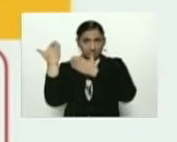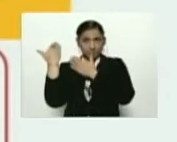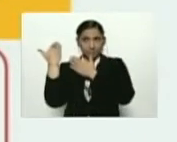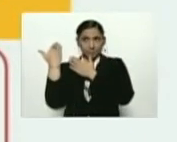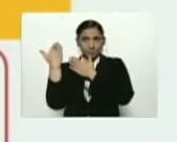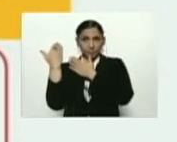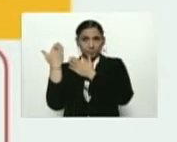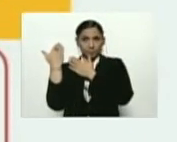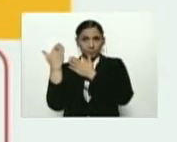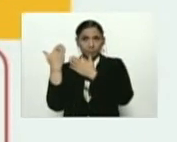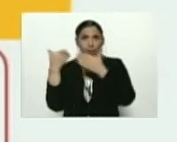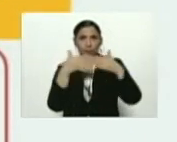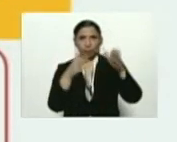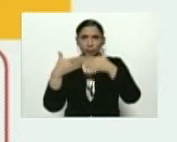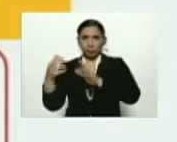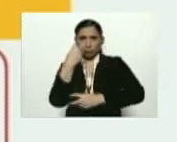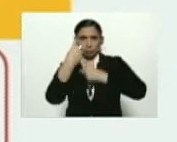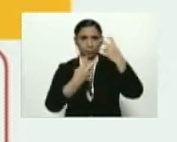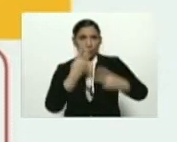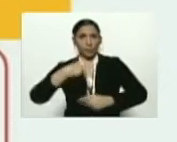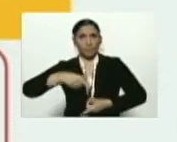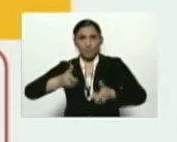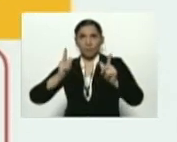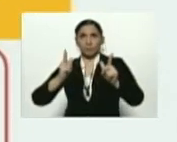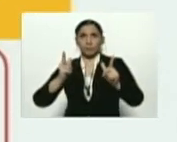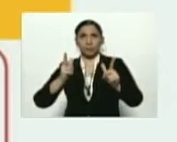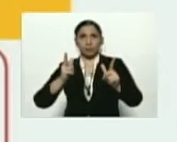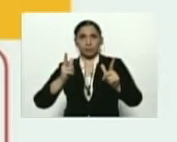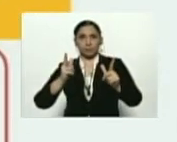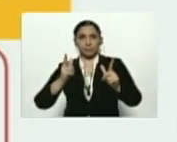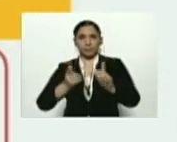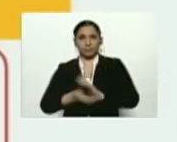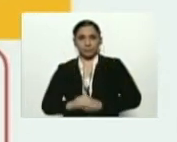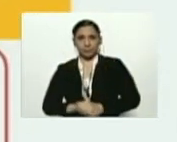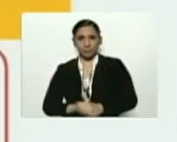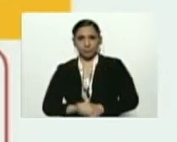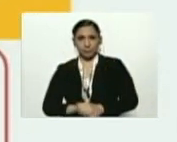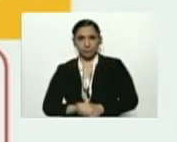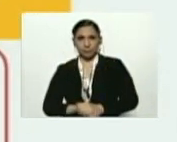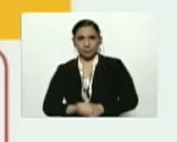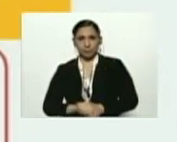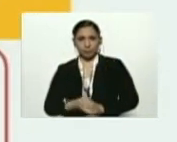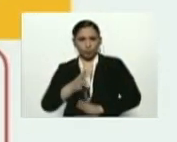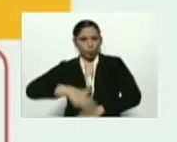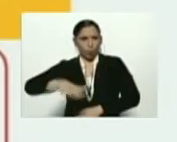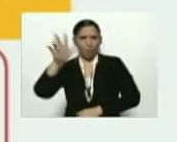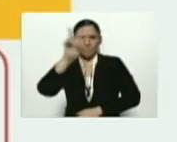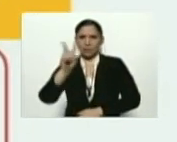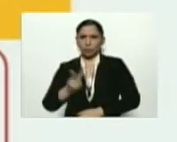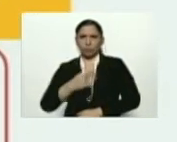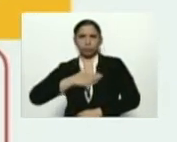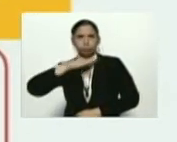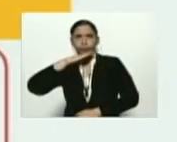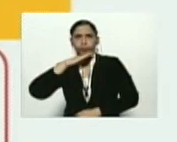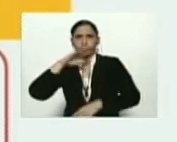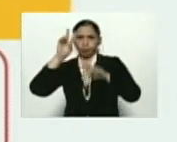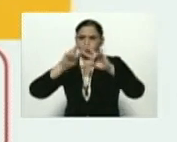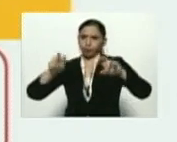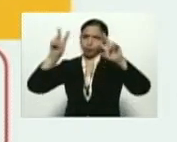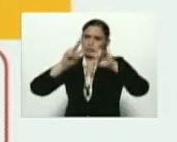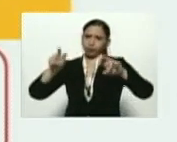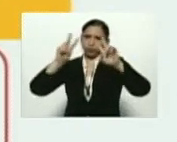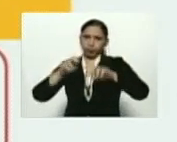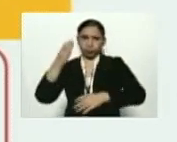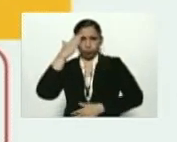ampliado y personalizado, que bueno, nos permite llegar a todo el territorio nacional,